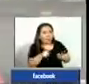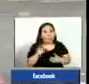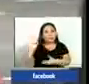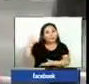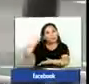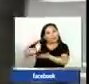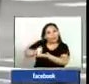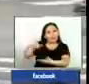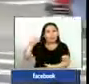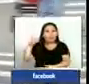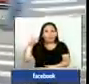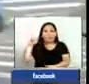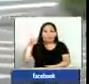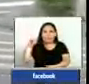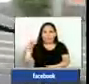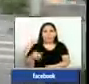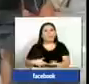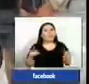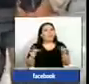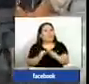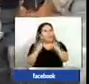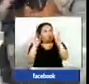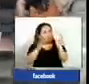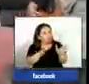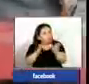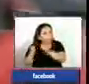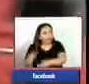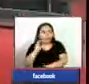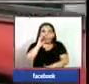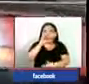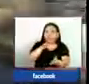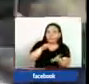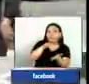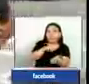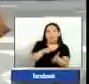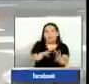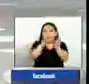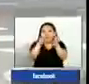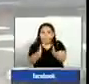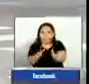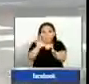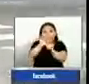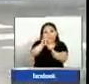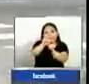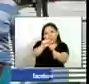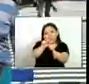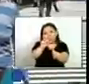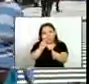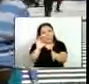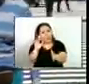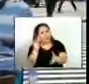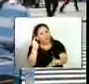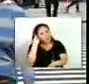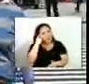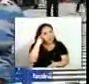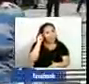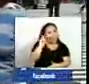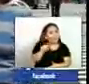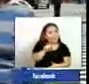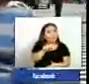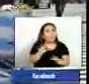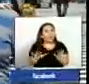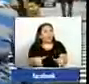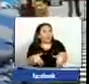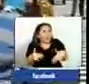Por otro lado, mencionó que la fase 2 de la reactivación económica aún se está contemplando debido